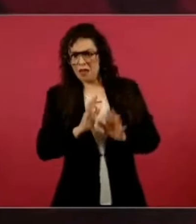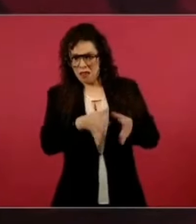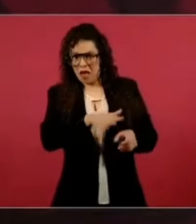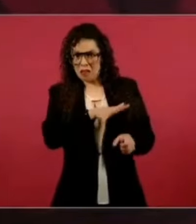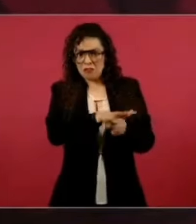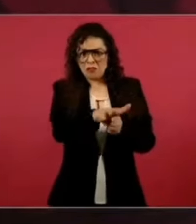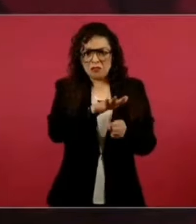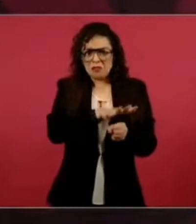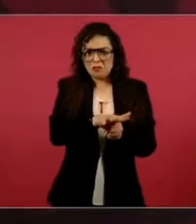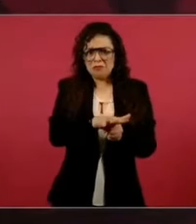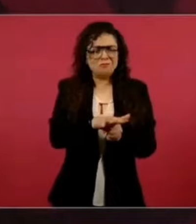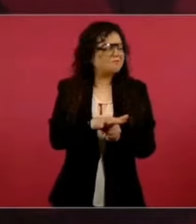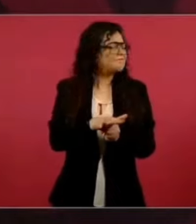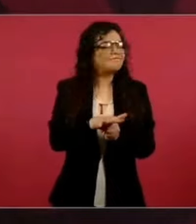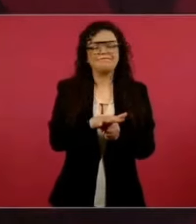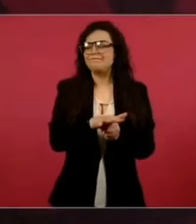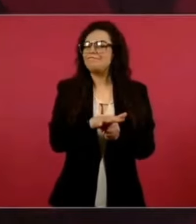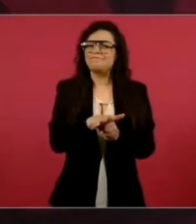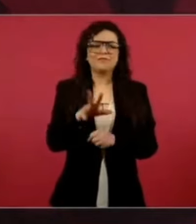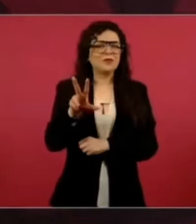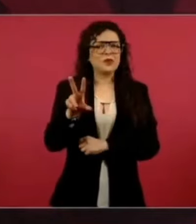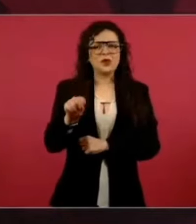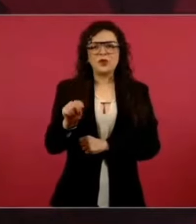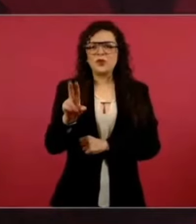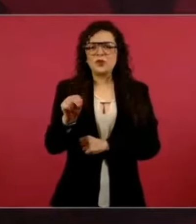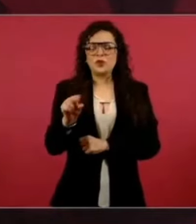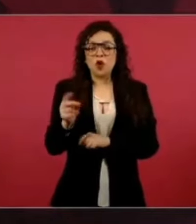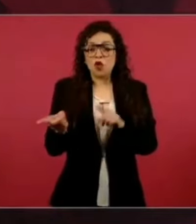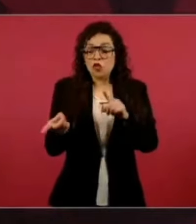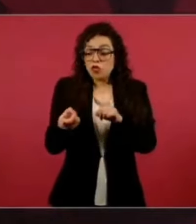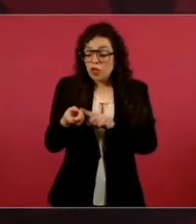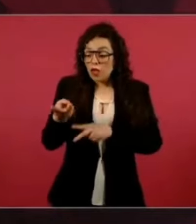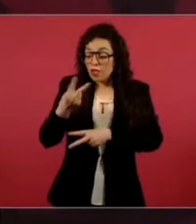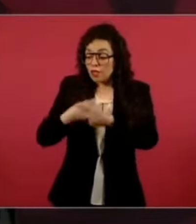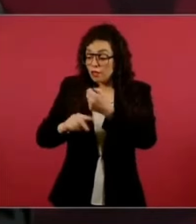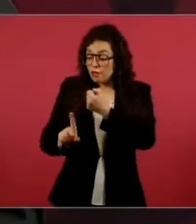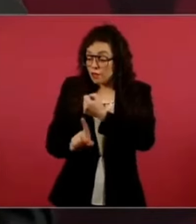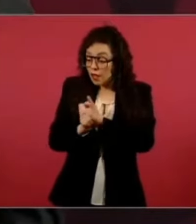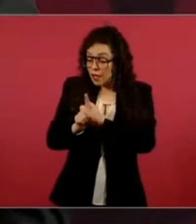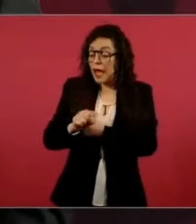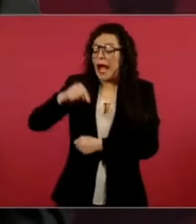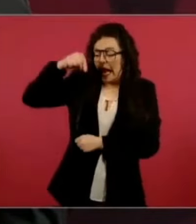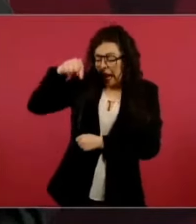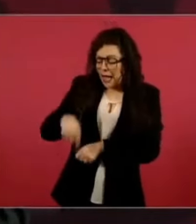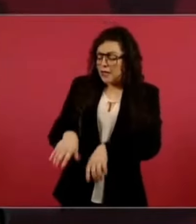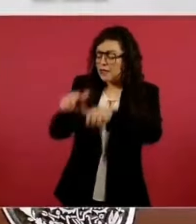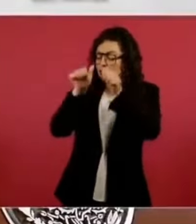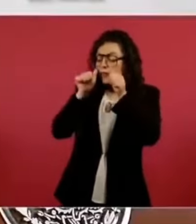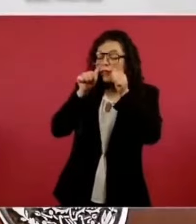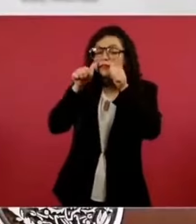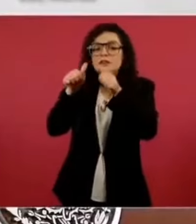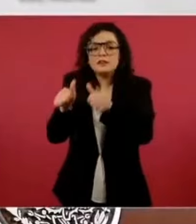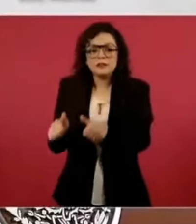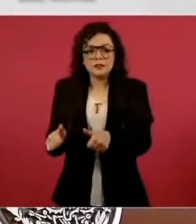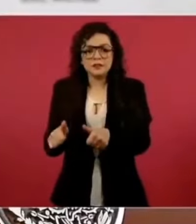las causas partir de que el ser humano no nace